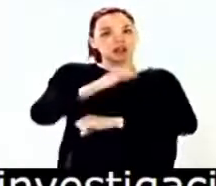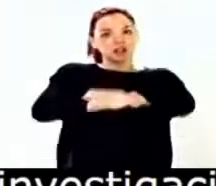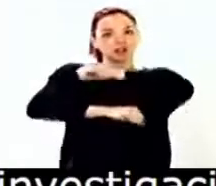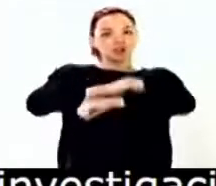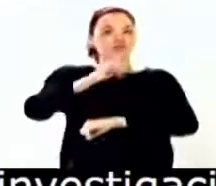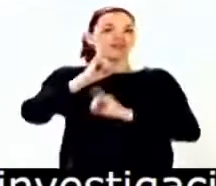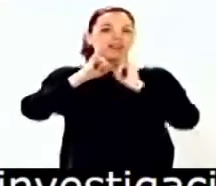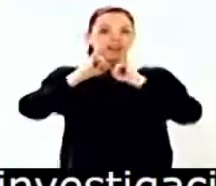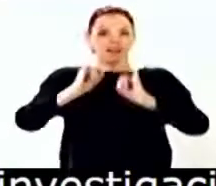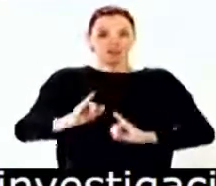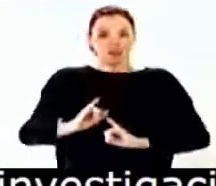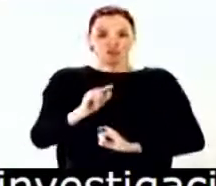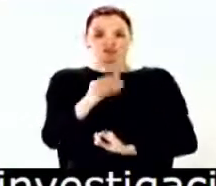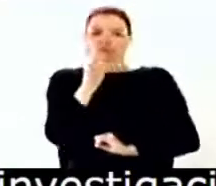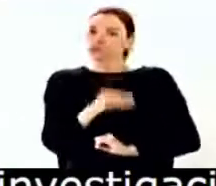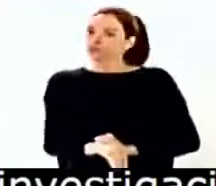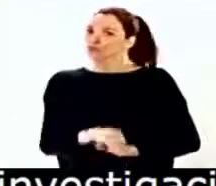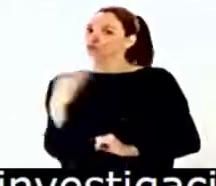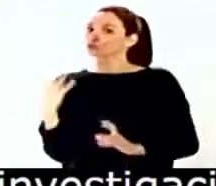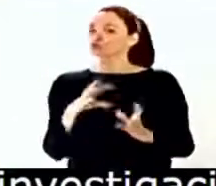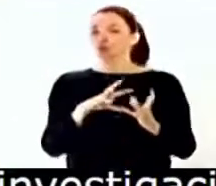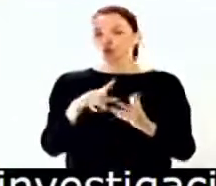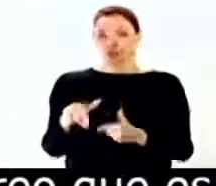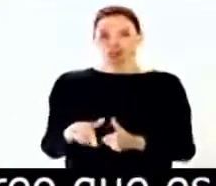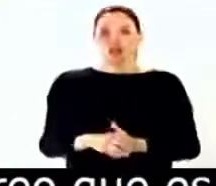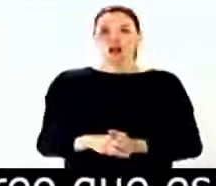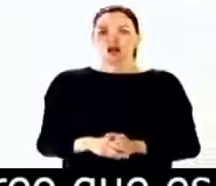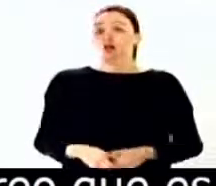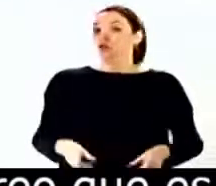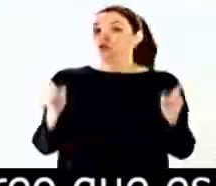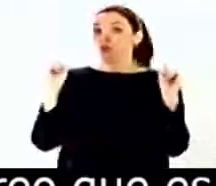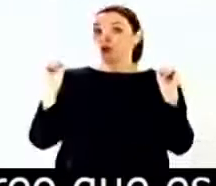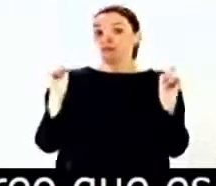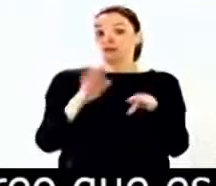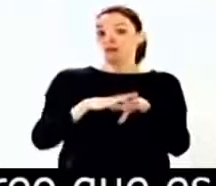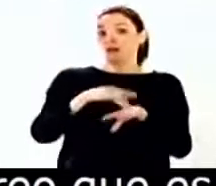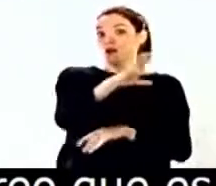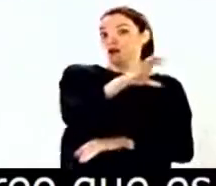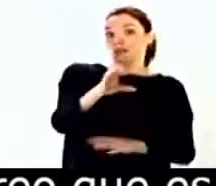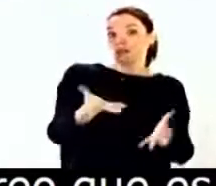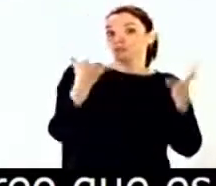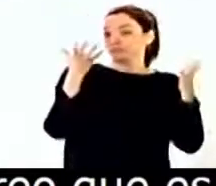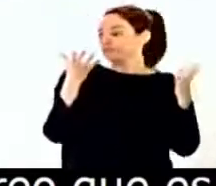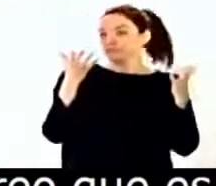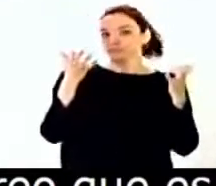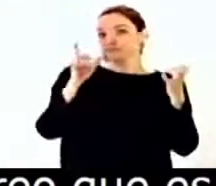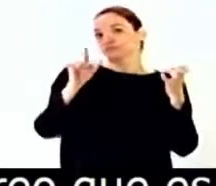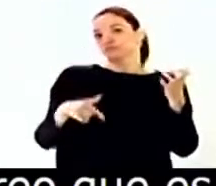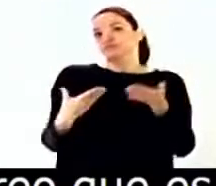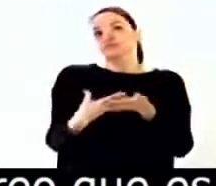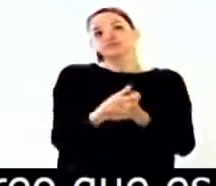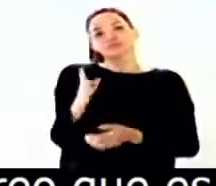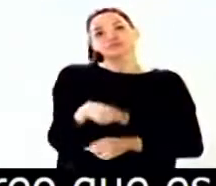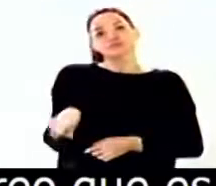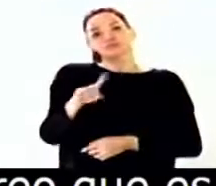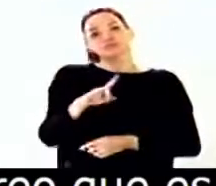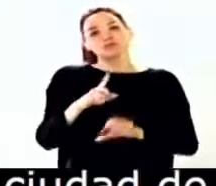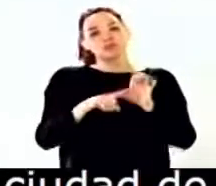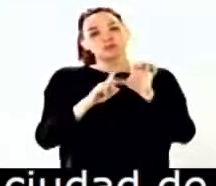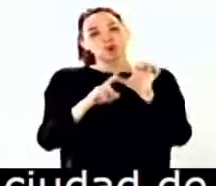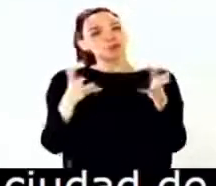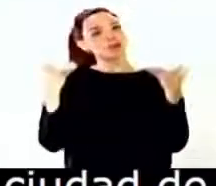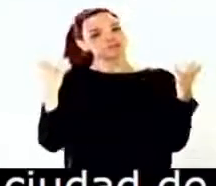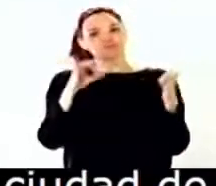una magnífica noticia, no solamente para la ciudad de Cáceres, sino para toda Extremadura, y